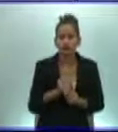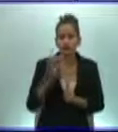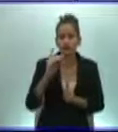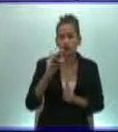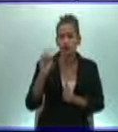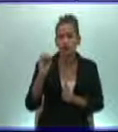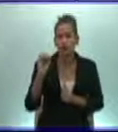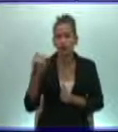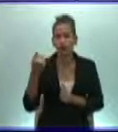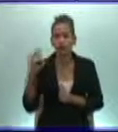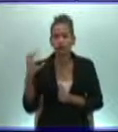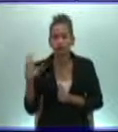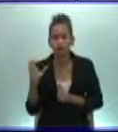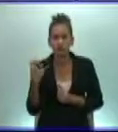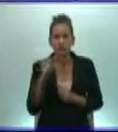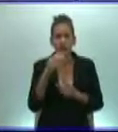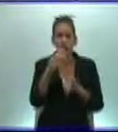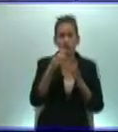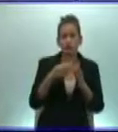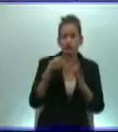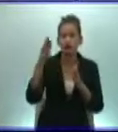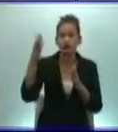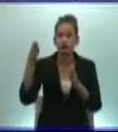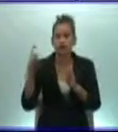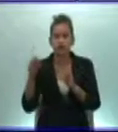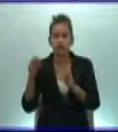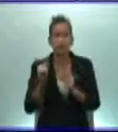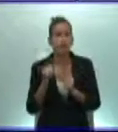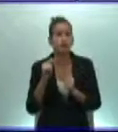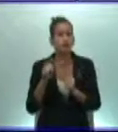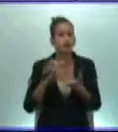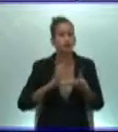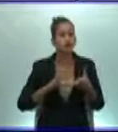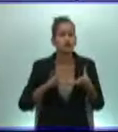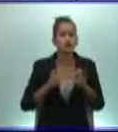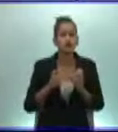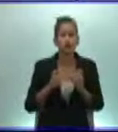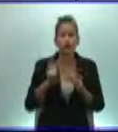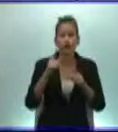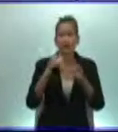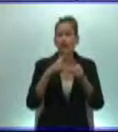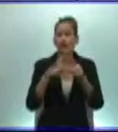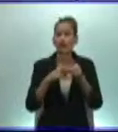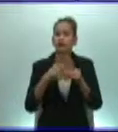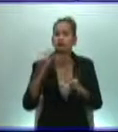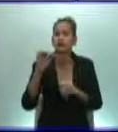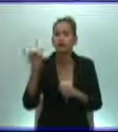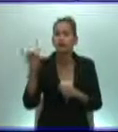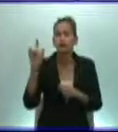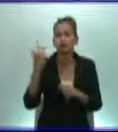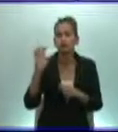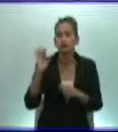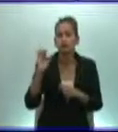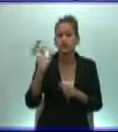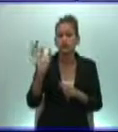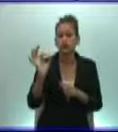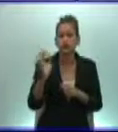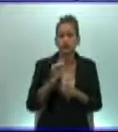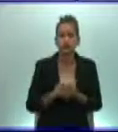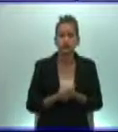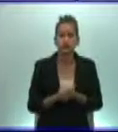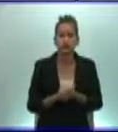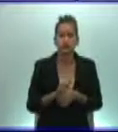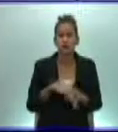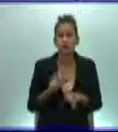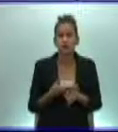son perpendiculares, por tanto se forma también un ángulo de 90 grados. Luego nos dicen